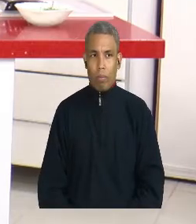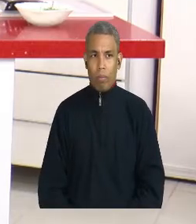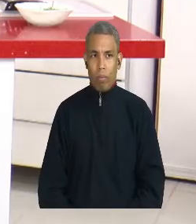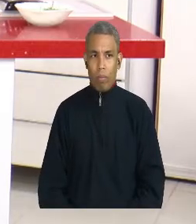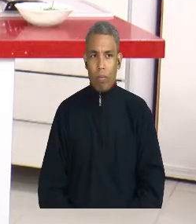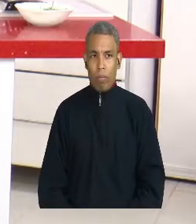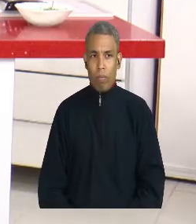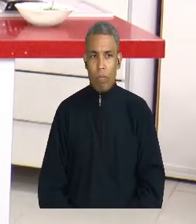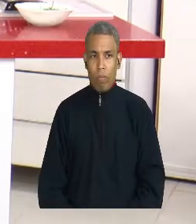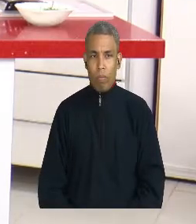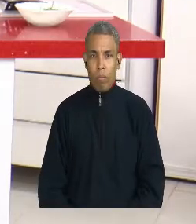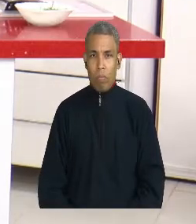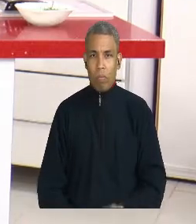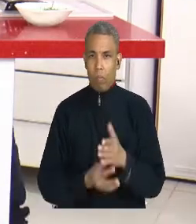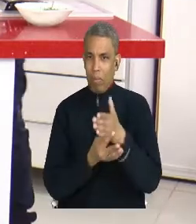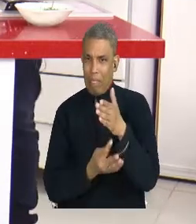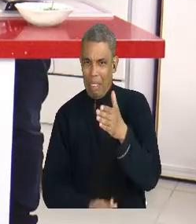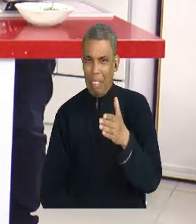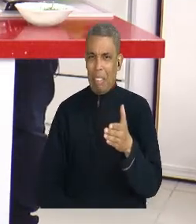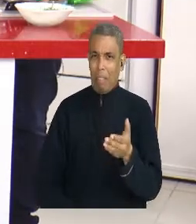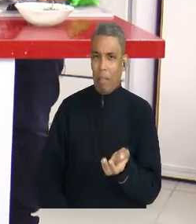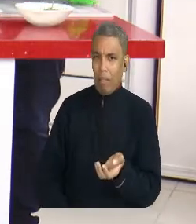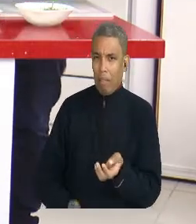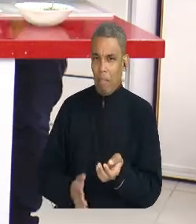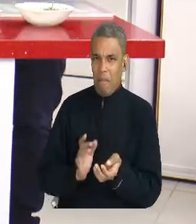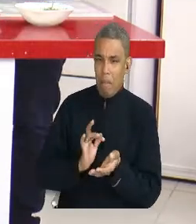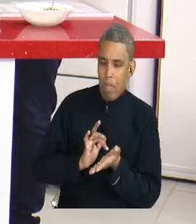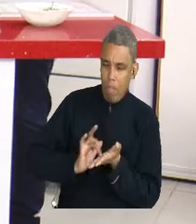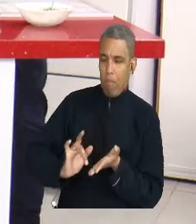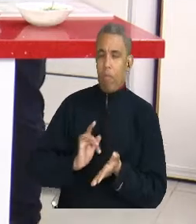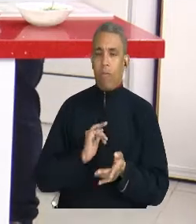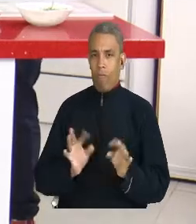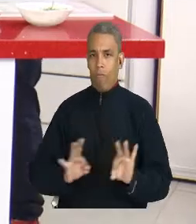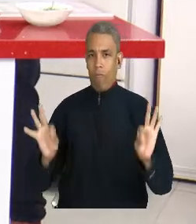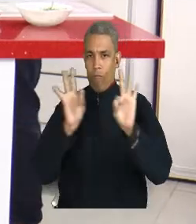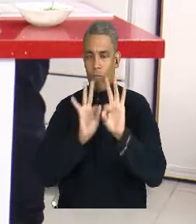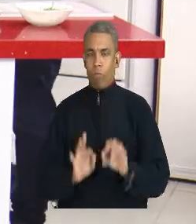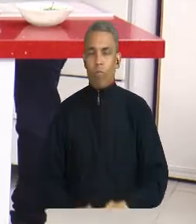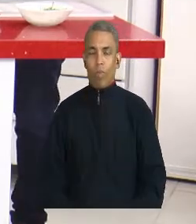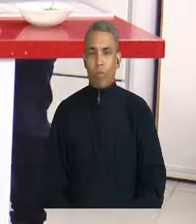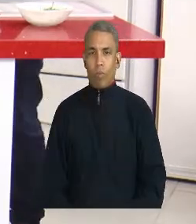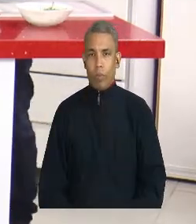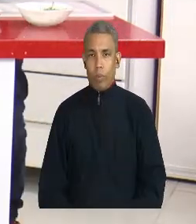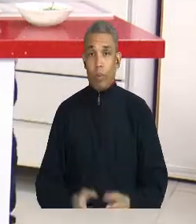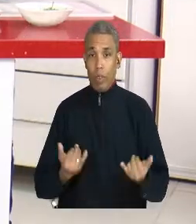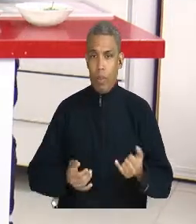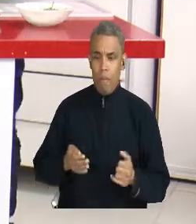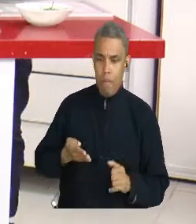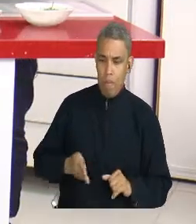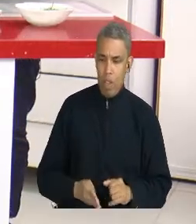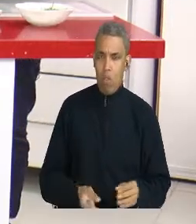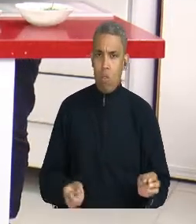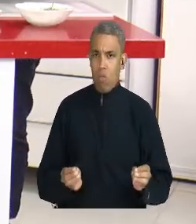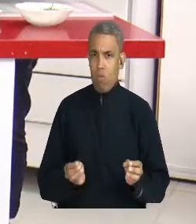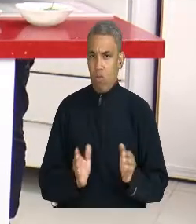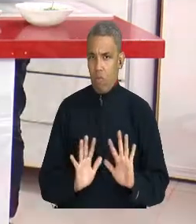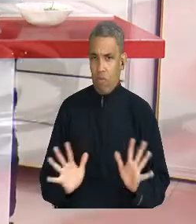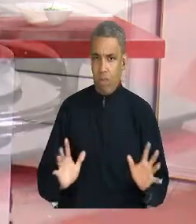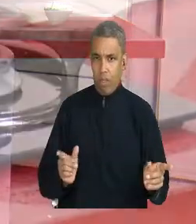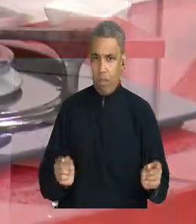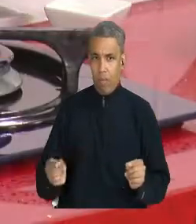ahí parchadas de aceite. Sí. Bueno, ya aquí teniendo un poco más adelantado nuestros róbalos, no sé